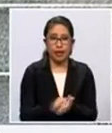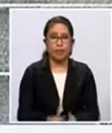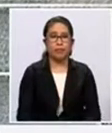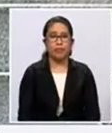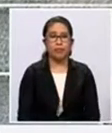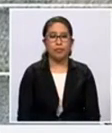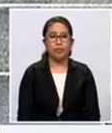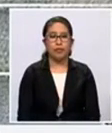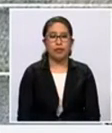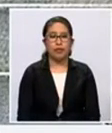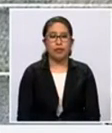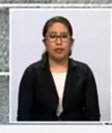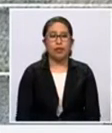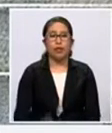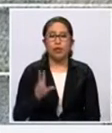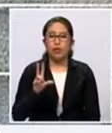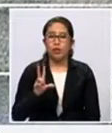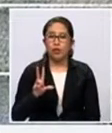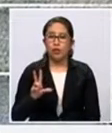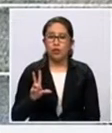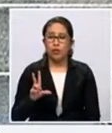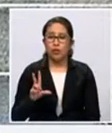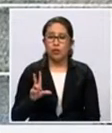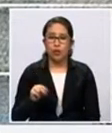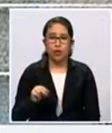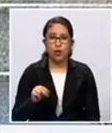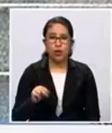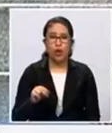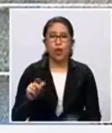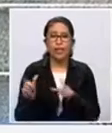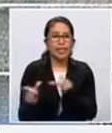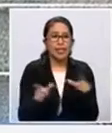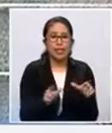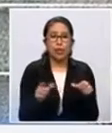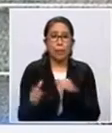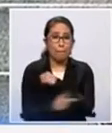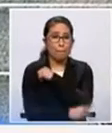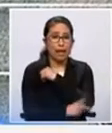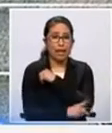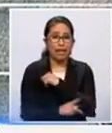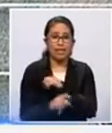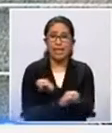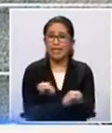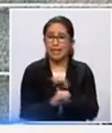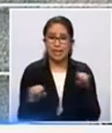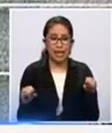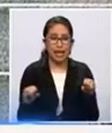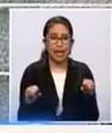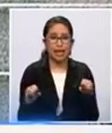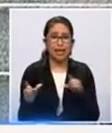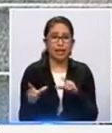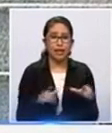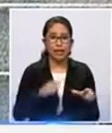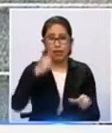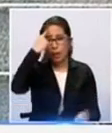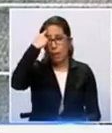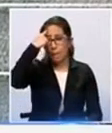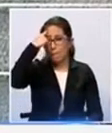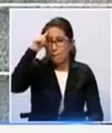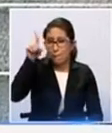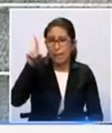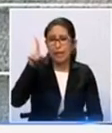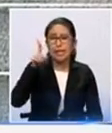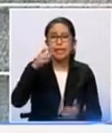presentado de que no está preparado ningún país para absorber todo lo que son los gastos